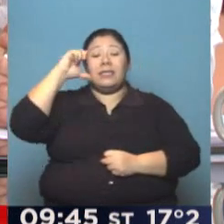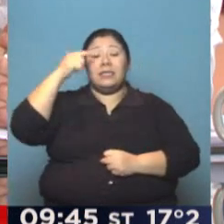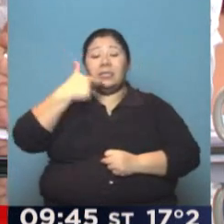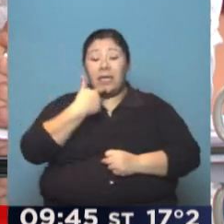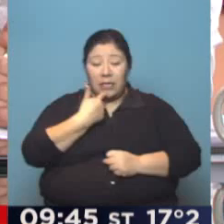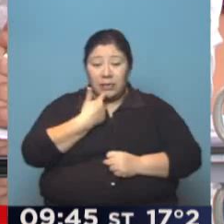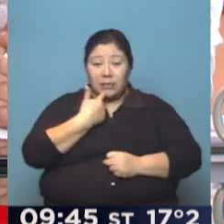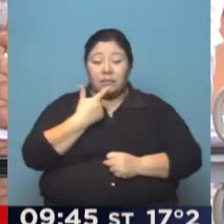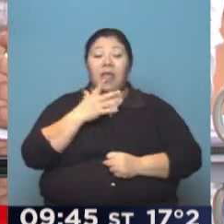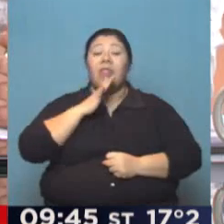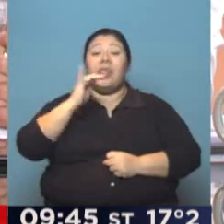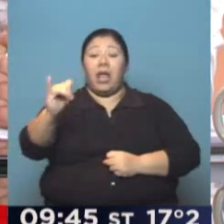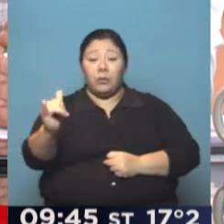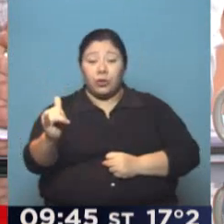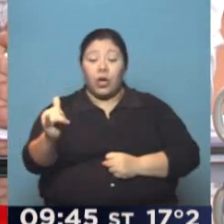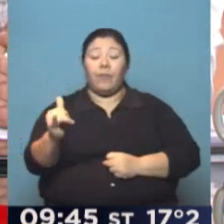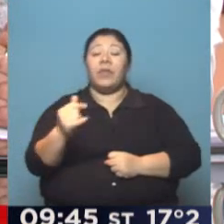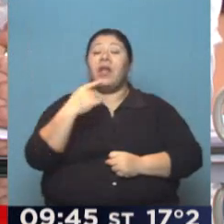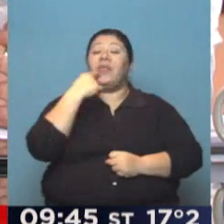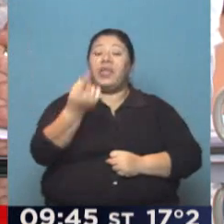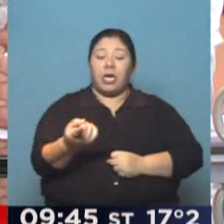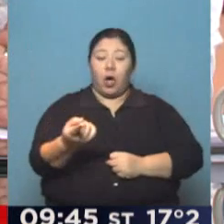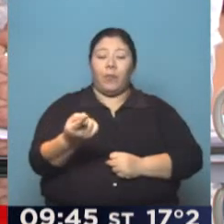salir desde otro lugar, se dice allí, desde el